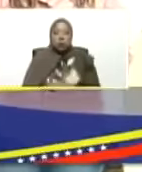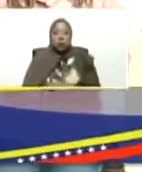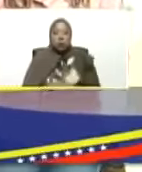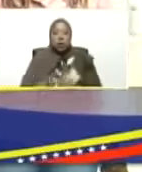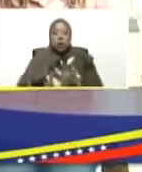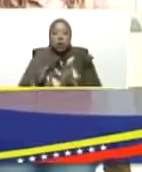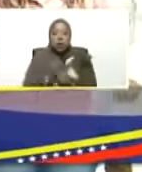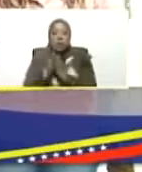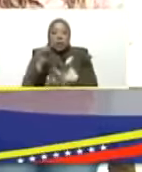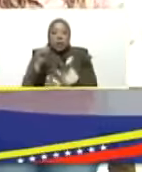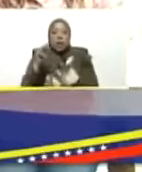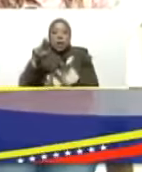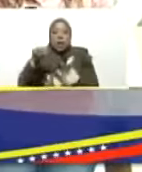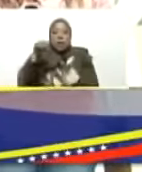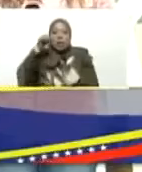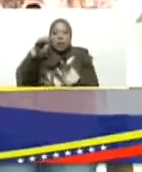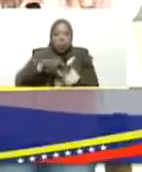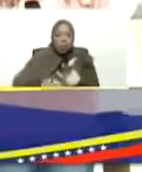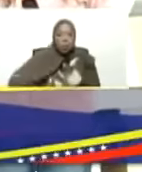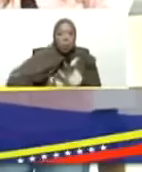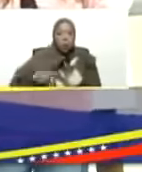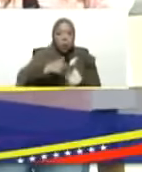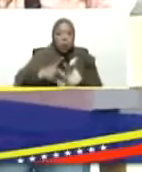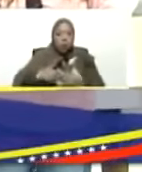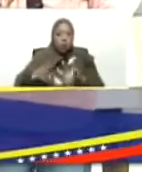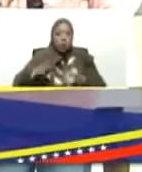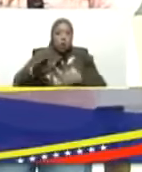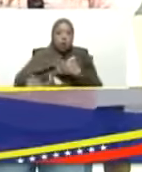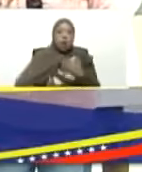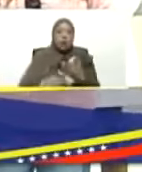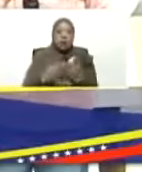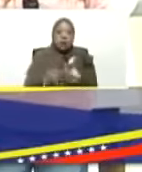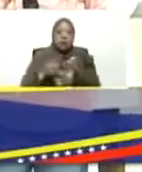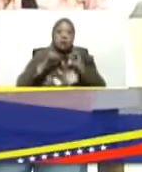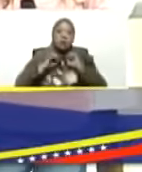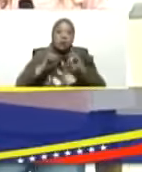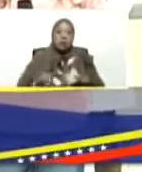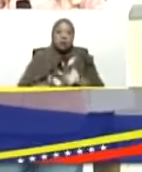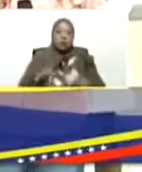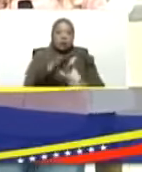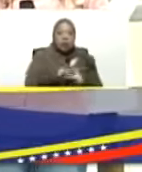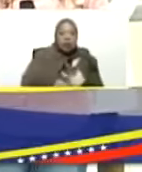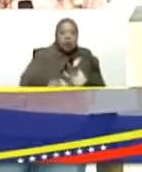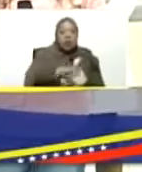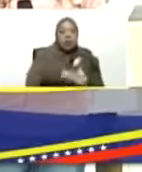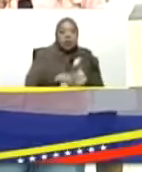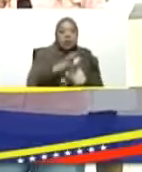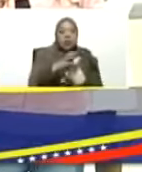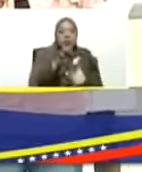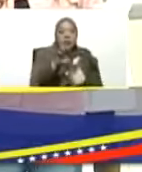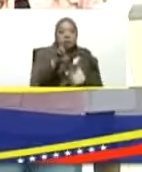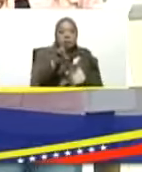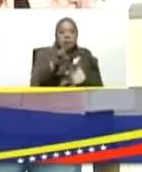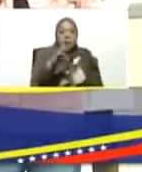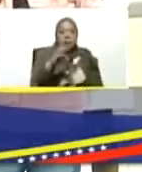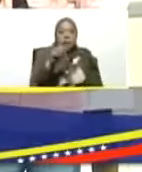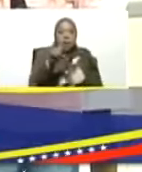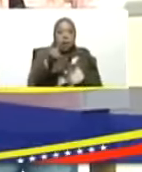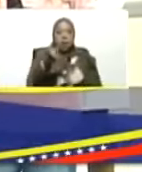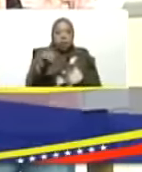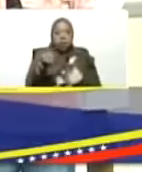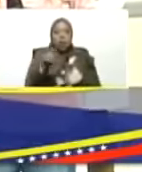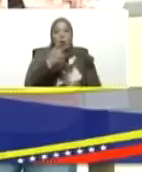Ana hasta la entrada del Cercado. Y mañana arranca el otro